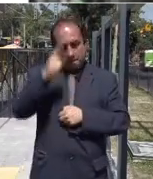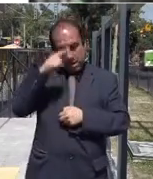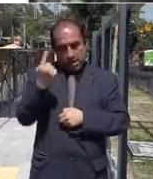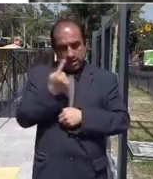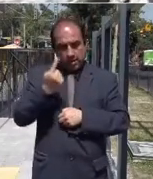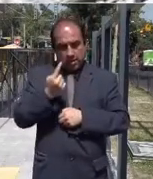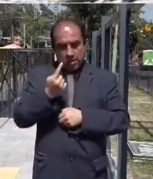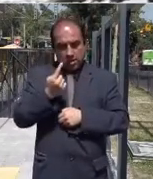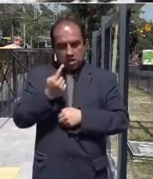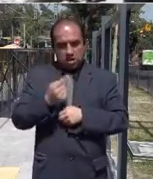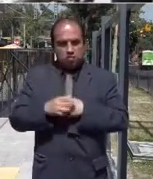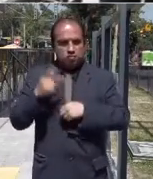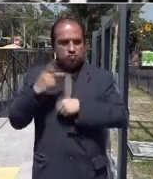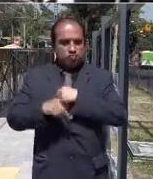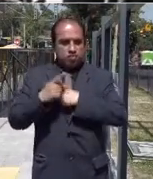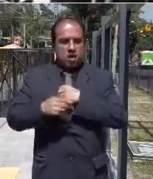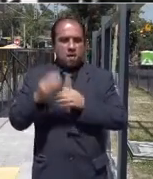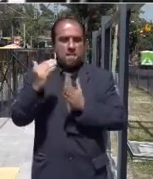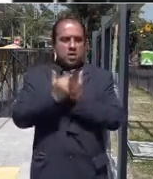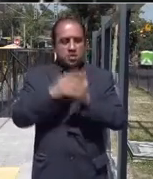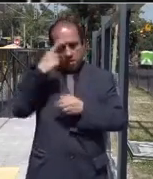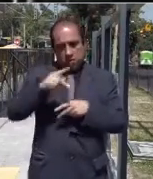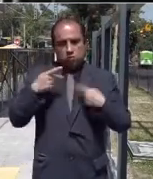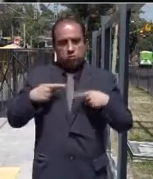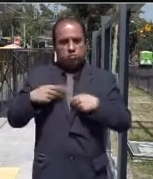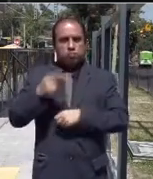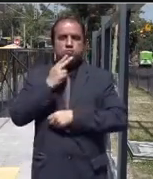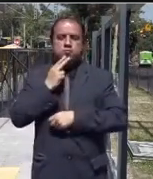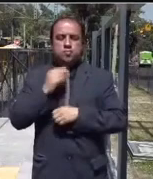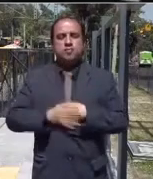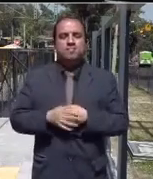afectaciones sean las menores para los usuarios. Ahora sí, muchas gracias.